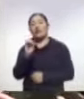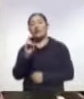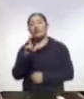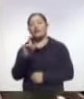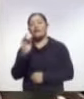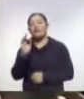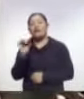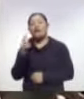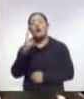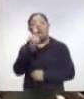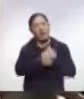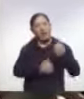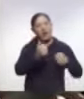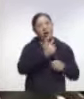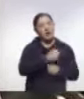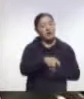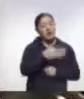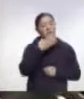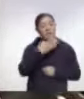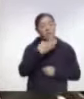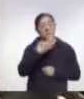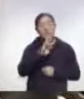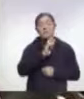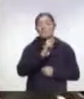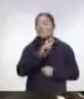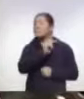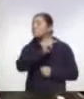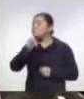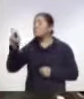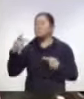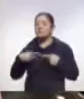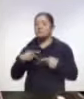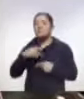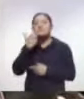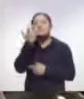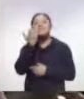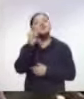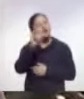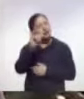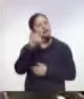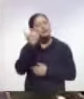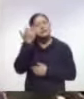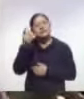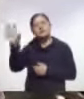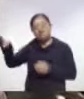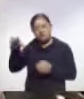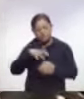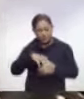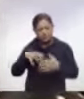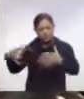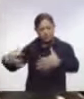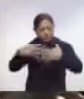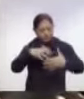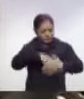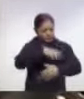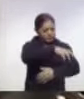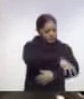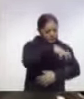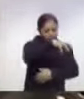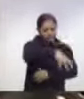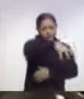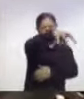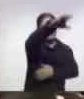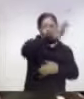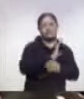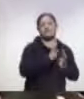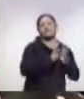dado que el año pasado hubo muy buena respuesta por parte de los productores en cuanto al apoyo que dio se fue para la plantación de